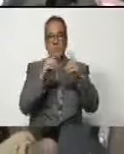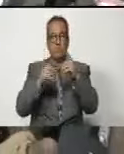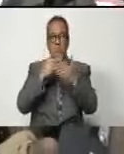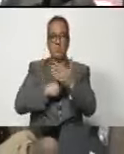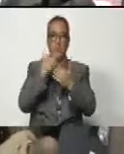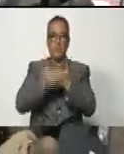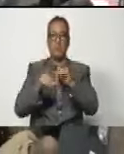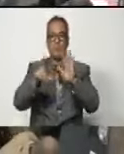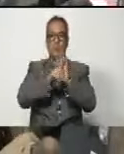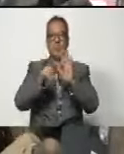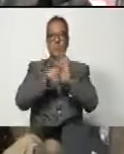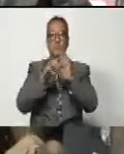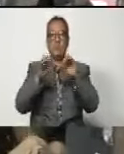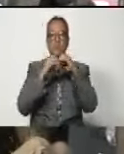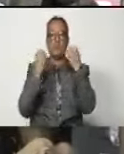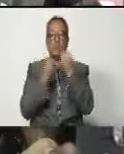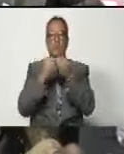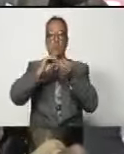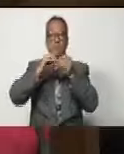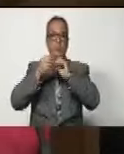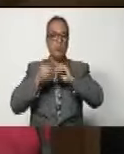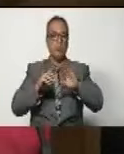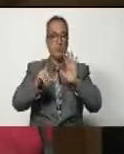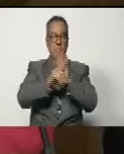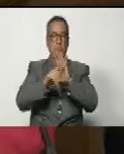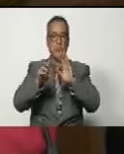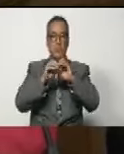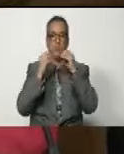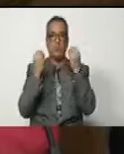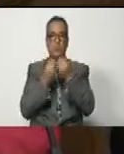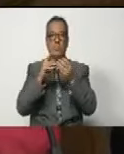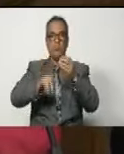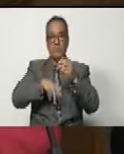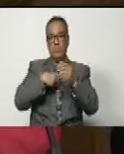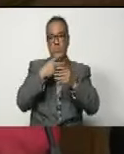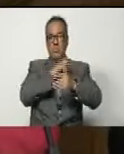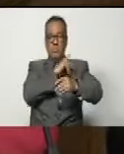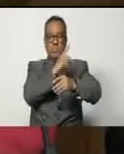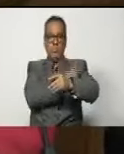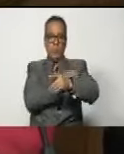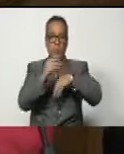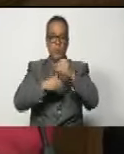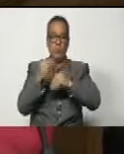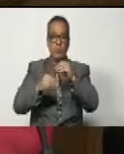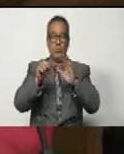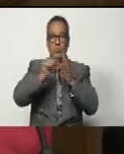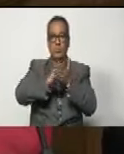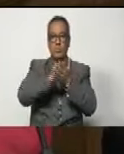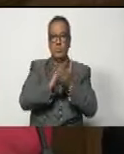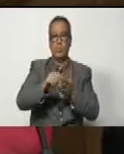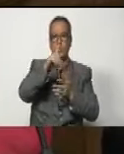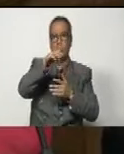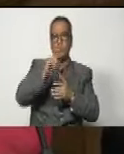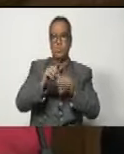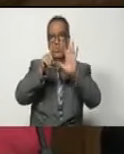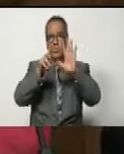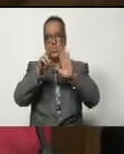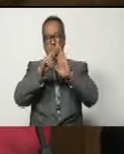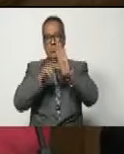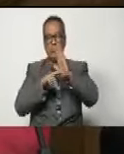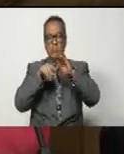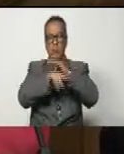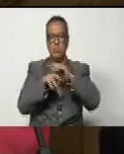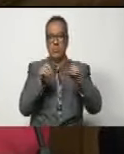del proyecto de ley orgánica de reforma de la Ley Orgánica del Poder Popular, de acuerdo a lo establecido en el artículo 106